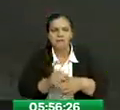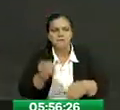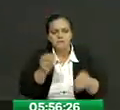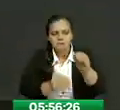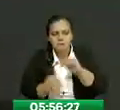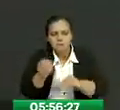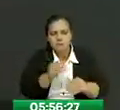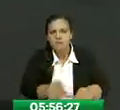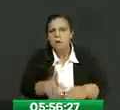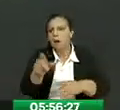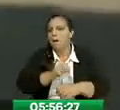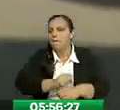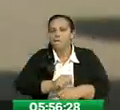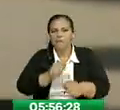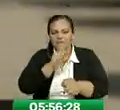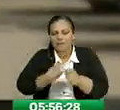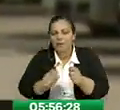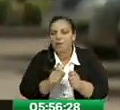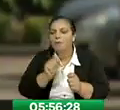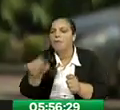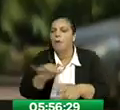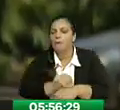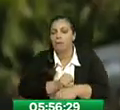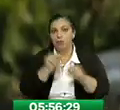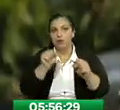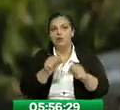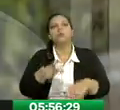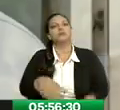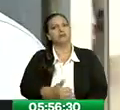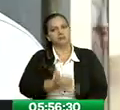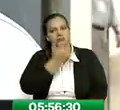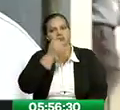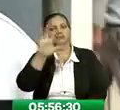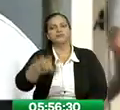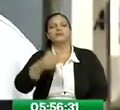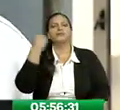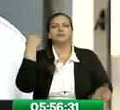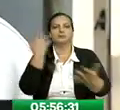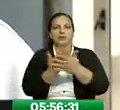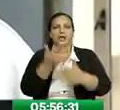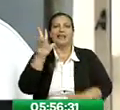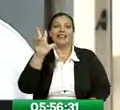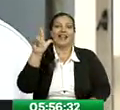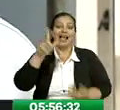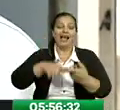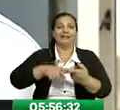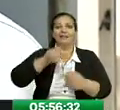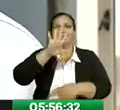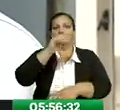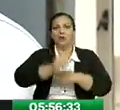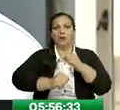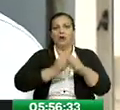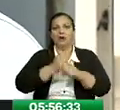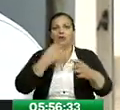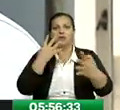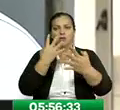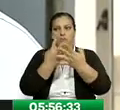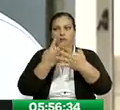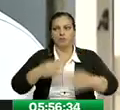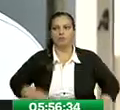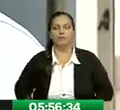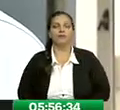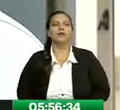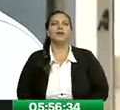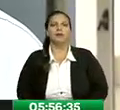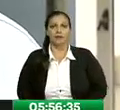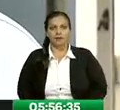31, precisa el intendente de Guayas, José Dumani. Los juegos pirotécnicos con permiso del Comando Conjunto de las